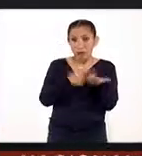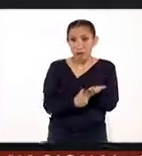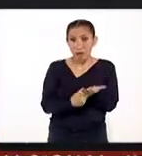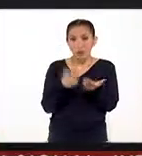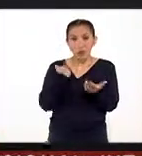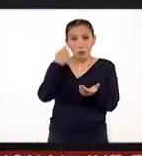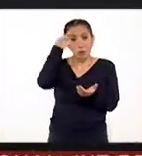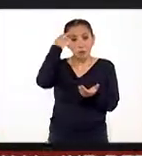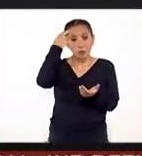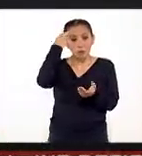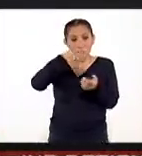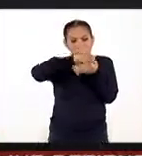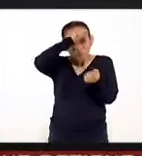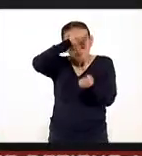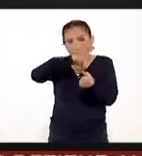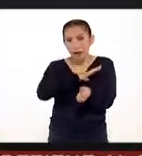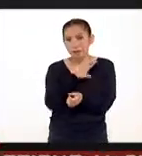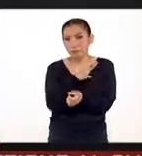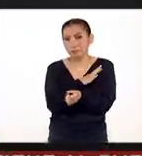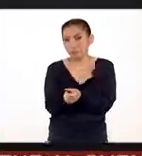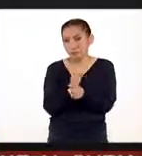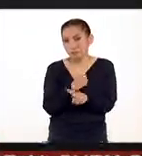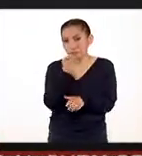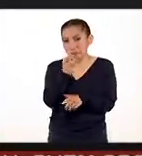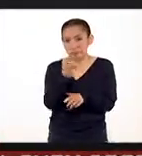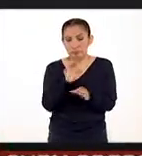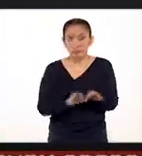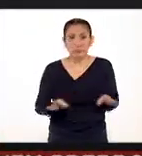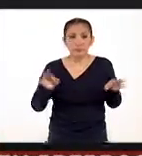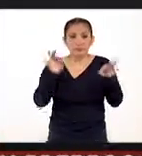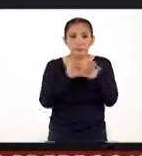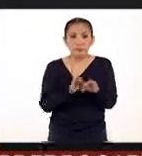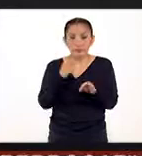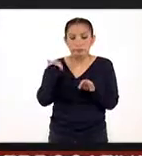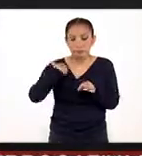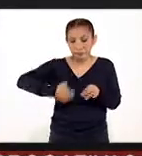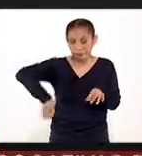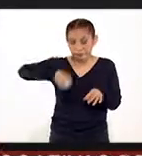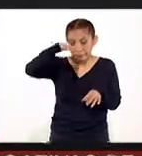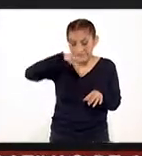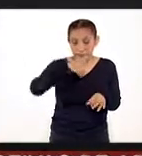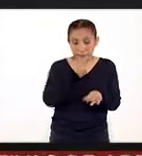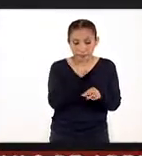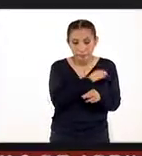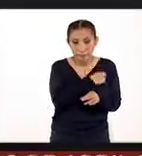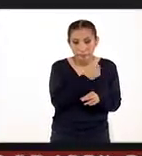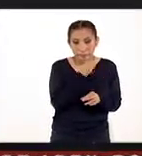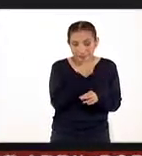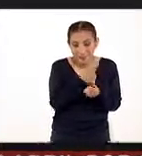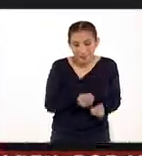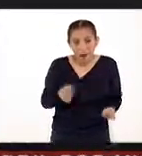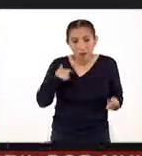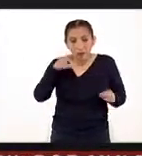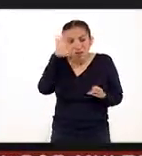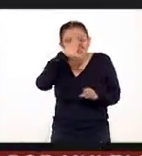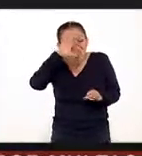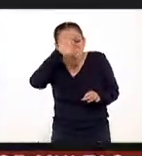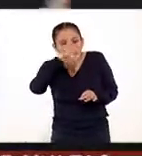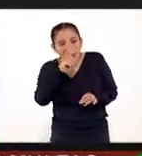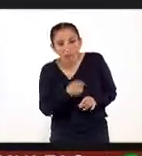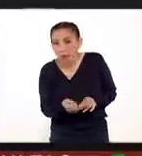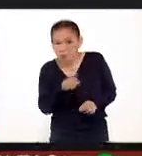¿Qué tenía en mente? Y por ello es que es importante que en la edad en la cual los niños tienen una